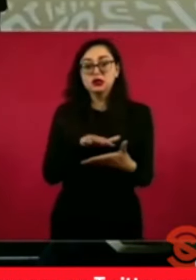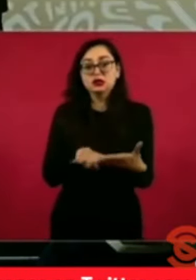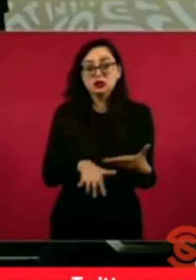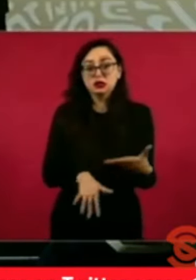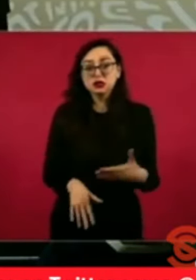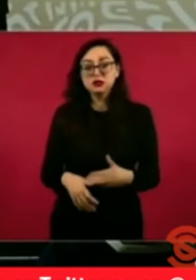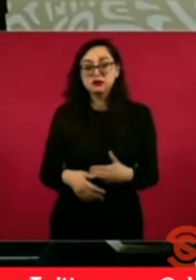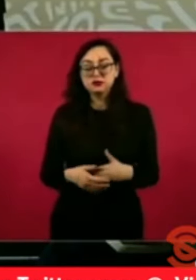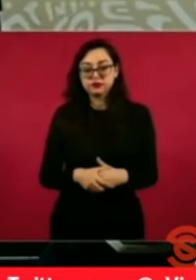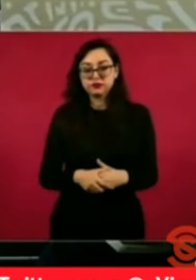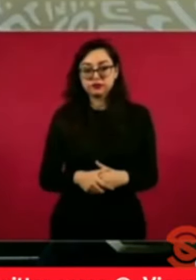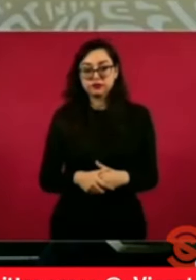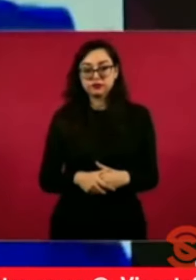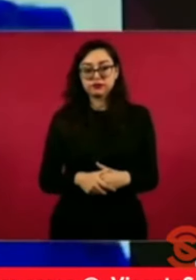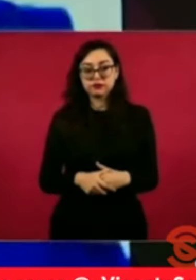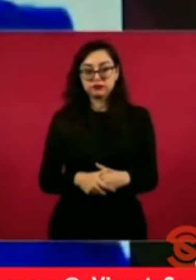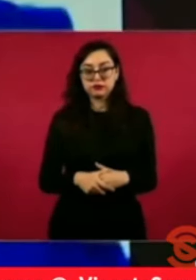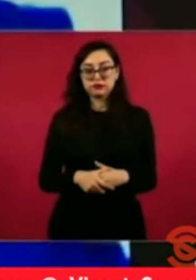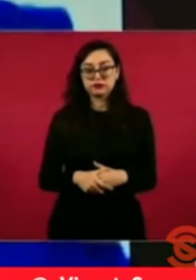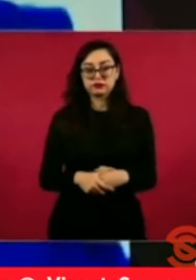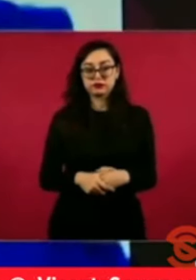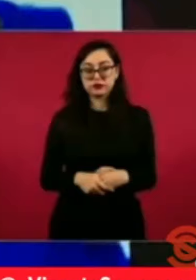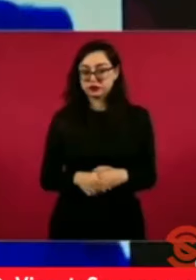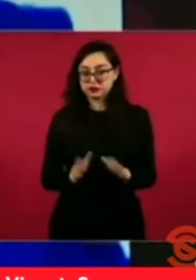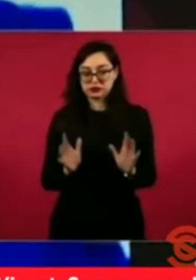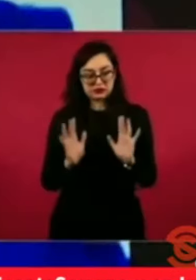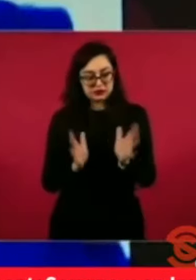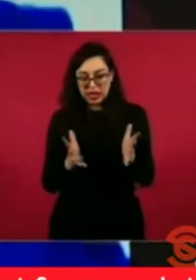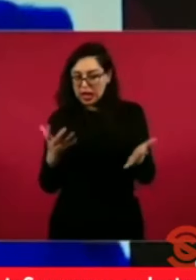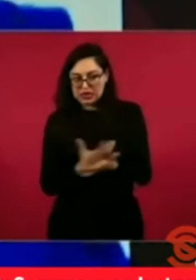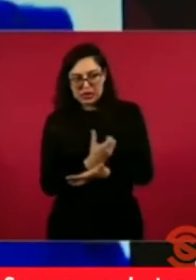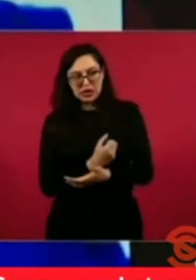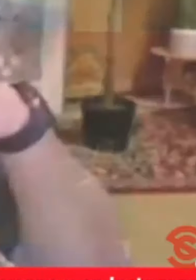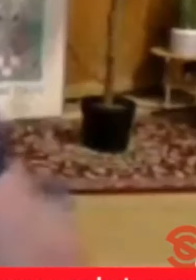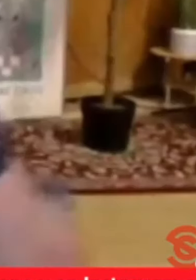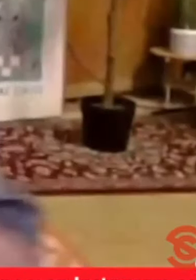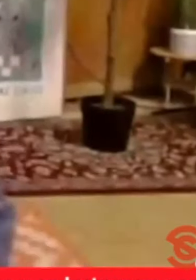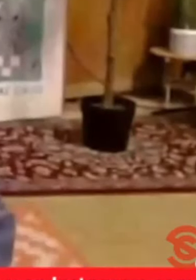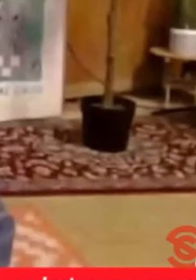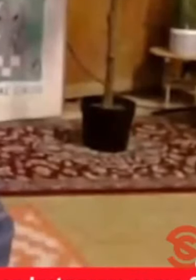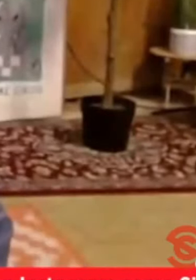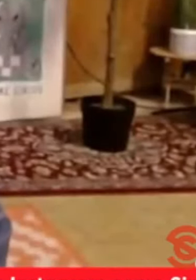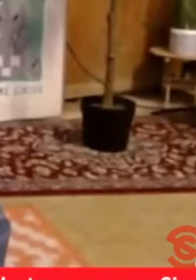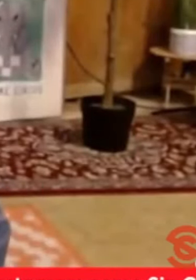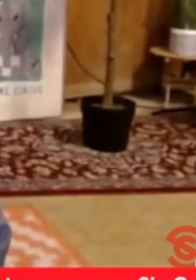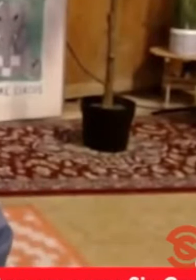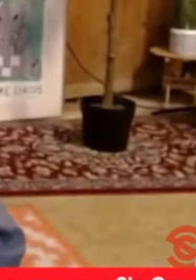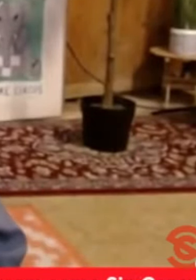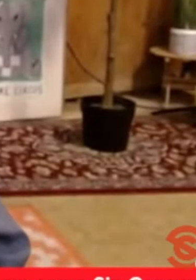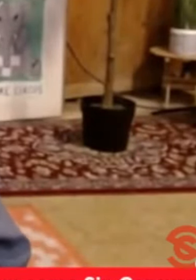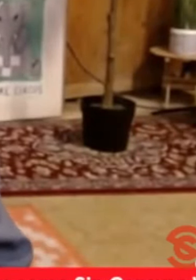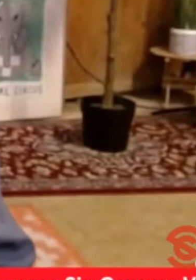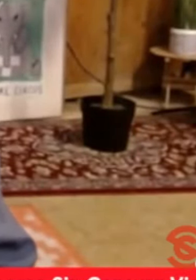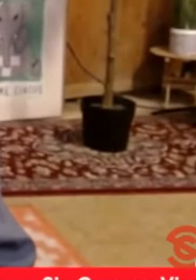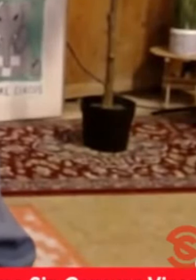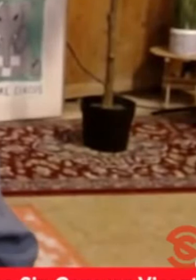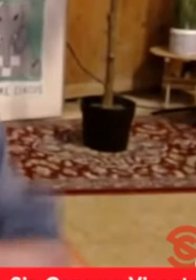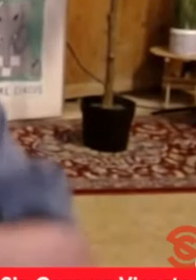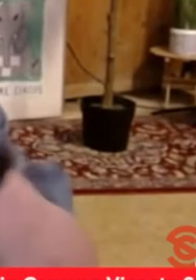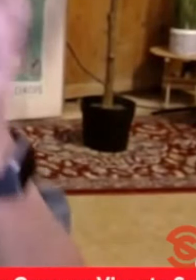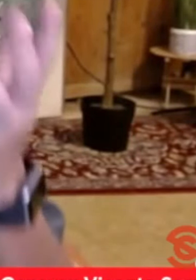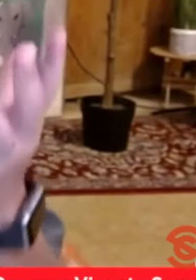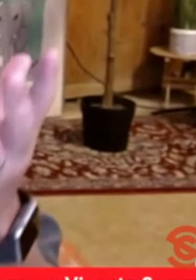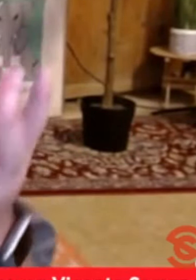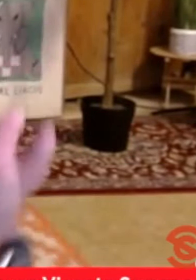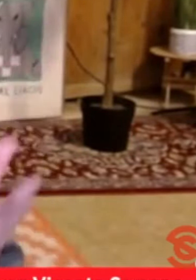Vamos a... No, oigan, es que a ver, también ahí, yo no soy político, y aparte de todo, hago mis comentarios desde Kansas City, Missouri,